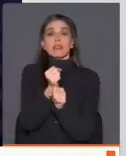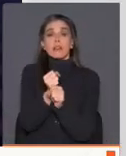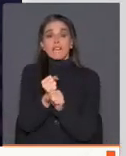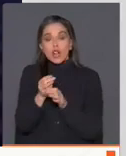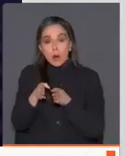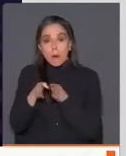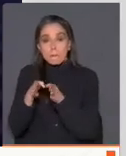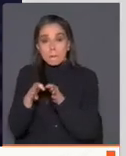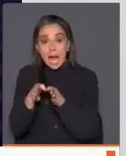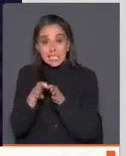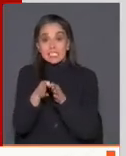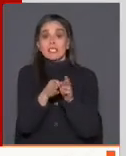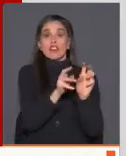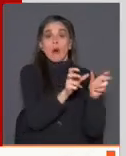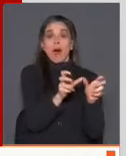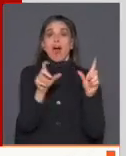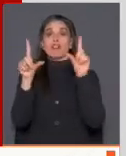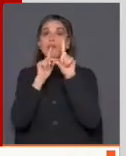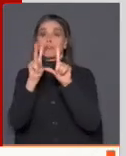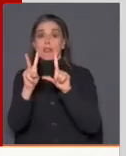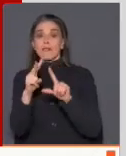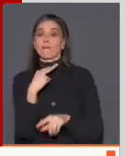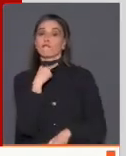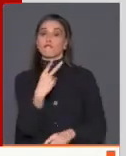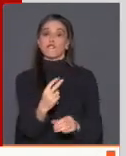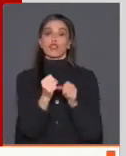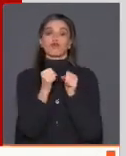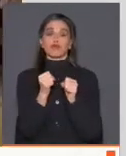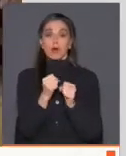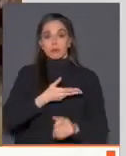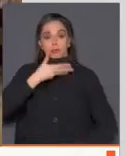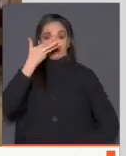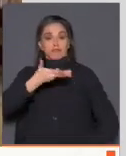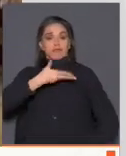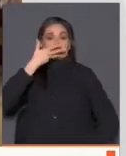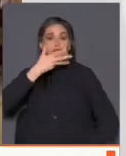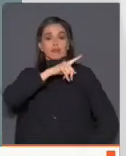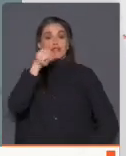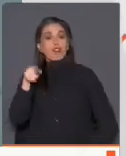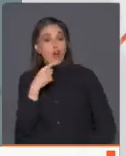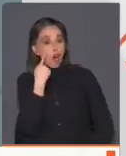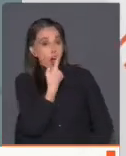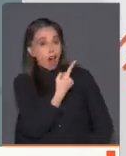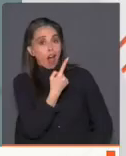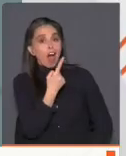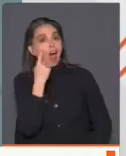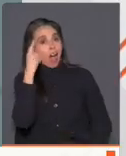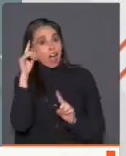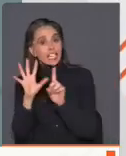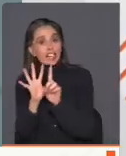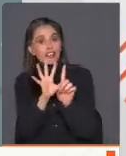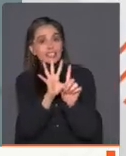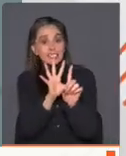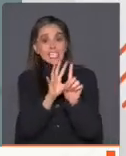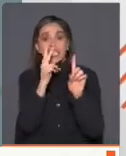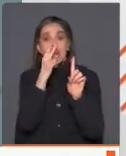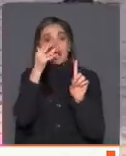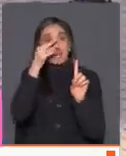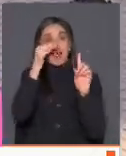estudios de los medios de comunicación. Su potente voz y la gran elocuencia es recordada por quienes lo seguían a través de la